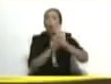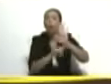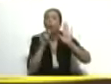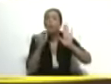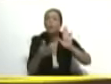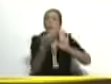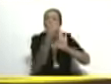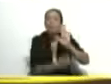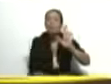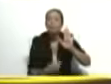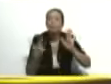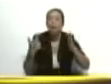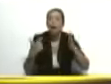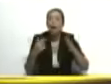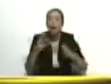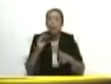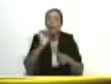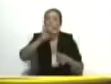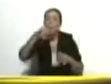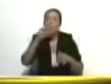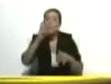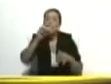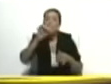Leobardo Jiménez,